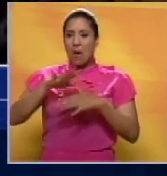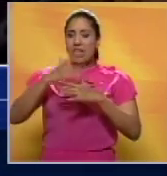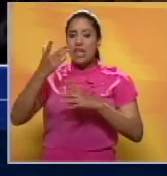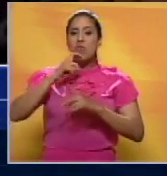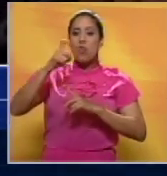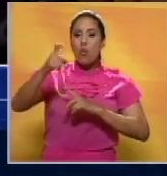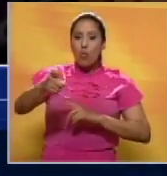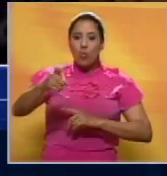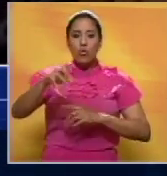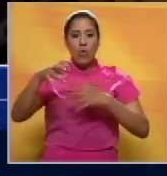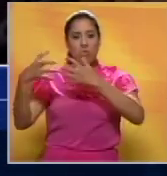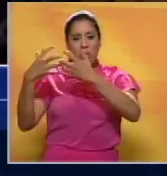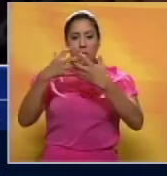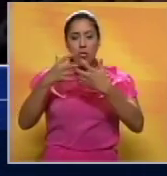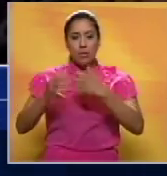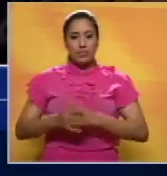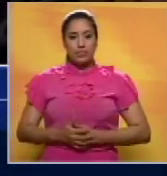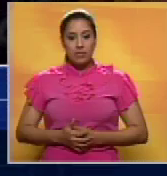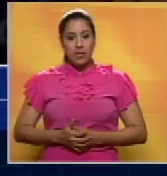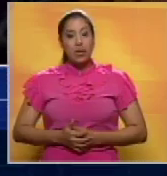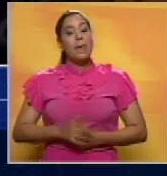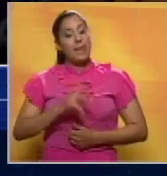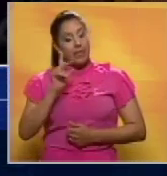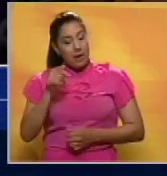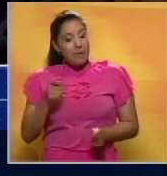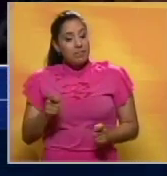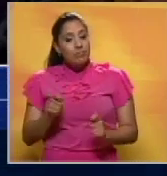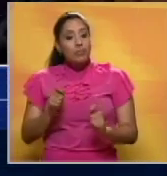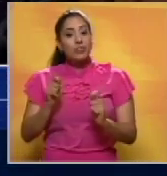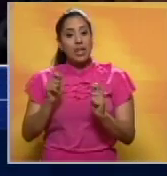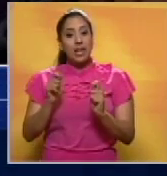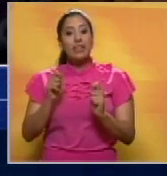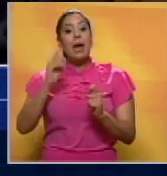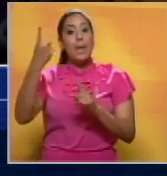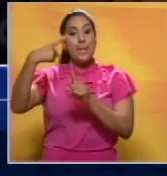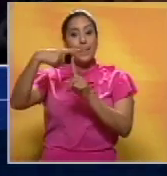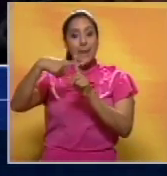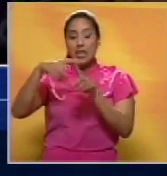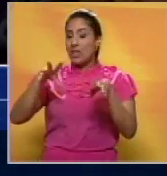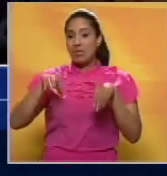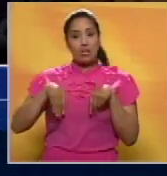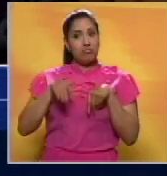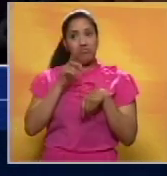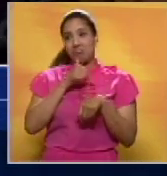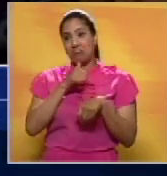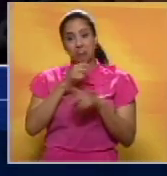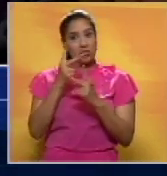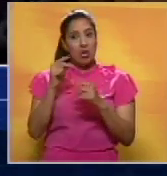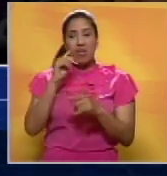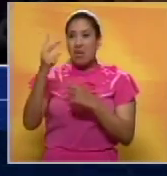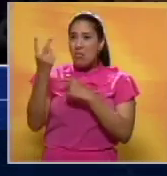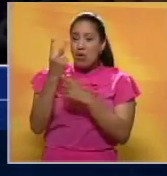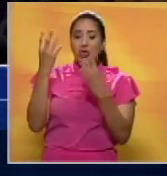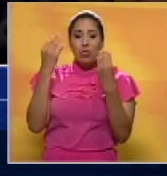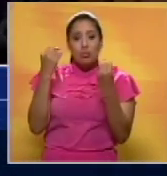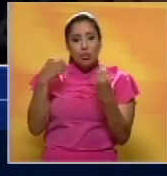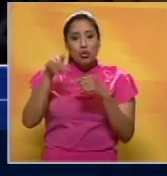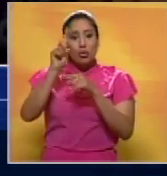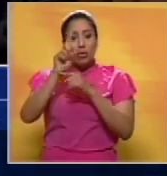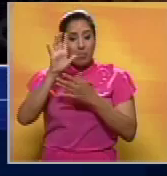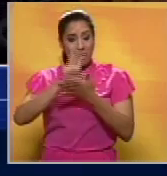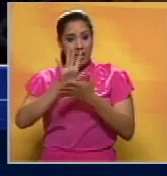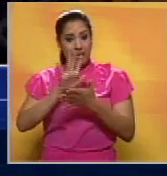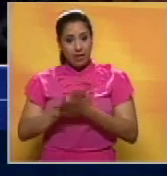provocadora de odio y de hostilidad. Tal pretensión, además de ser inaceptable por violentar el principio de